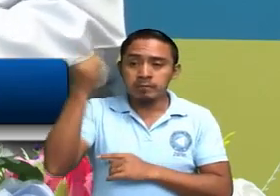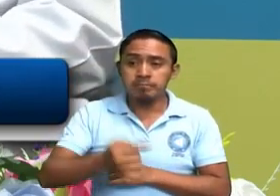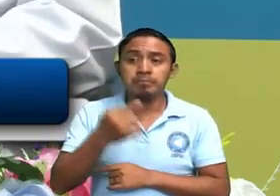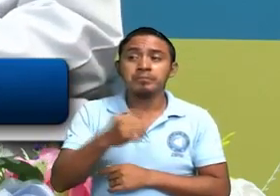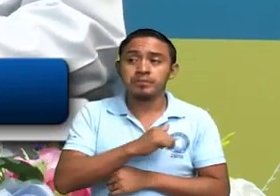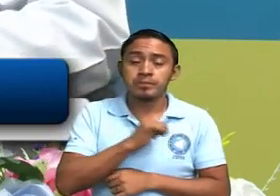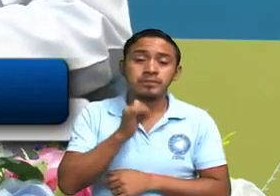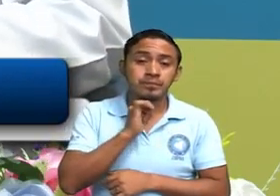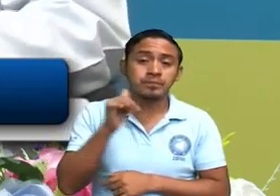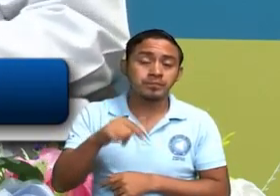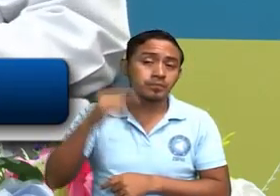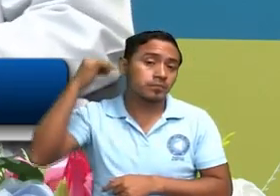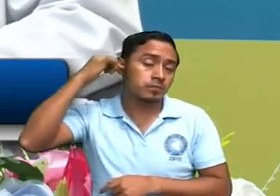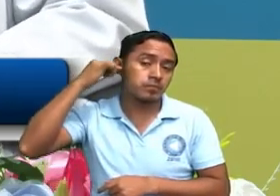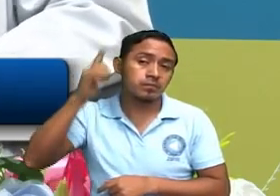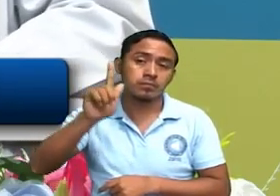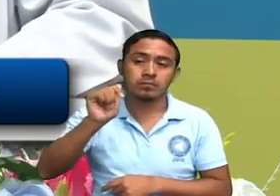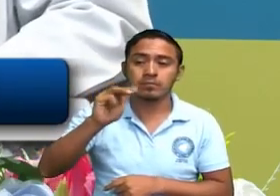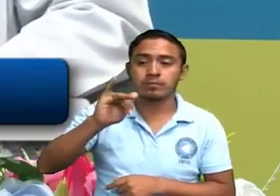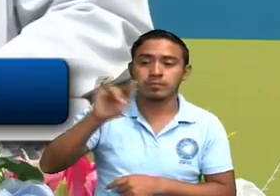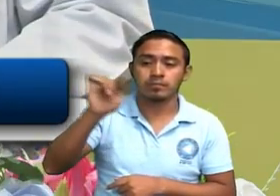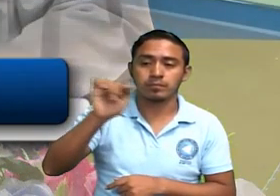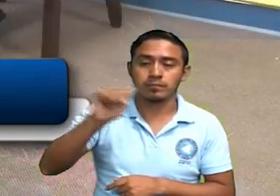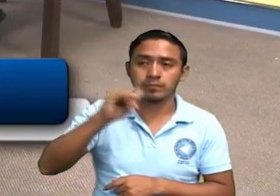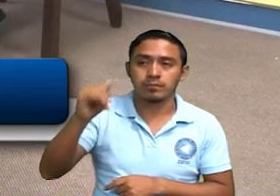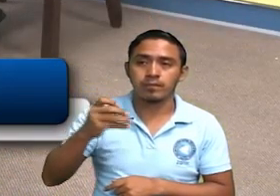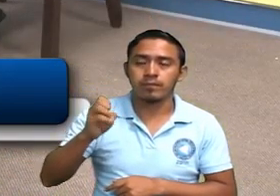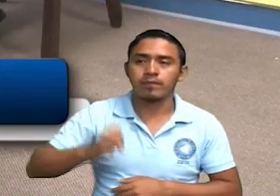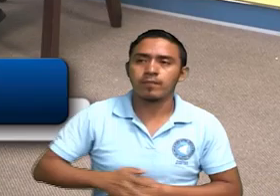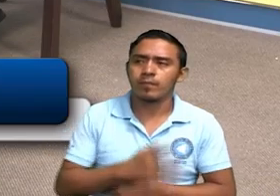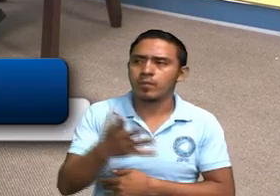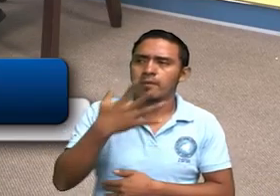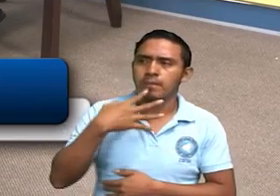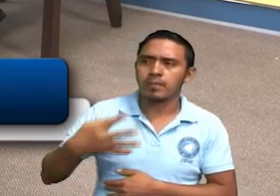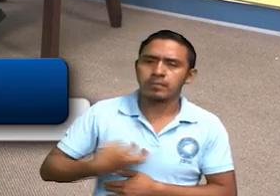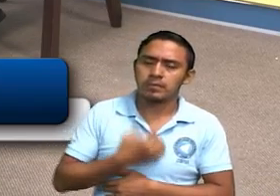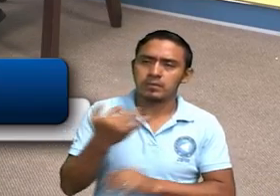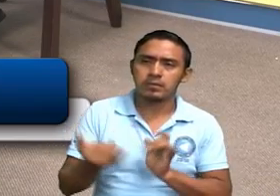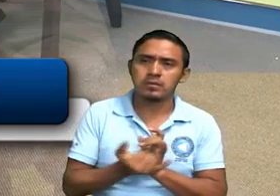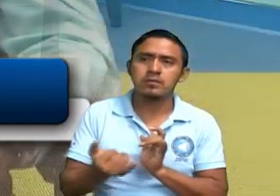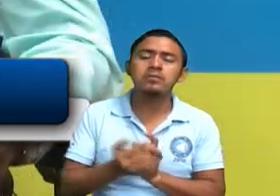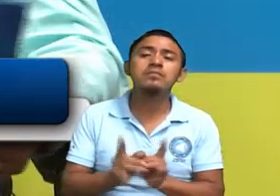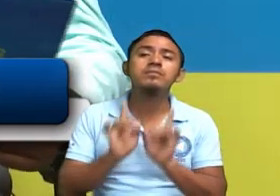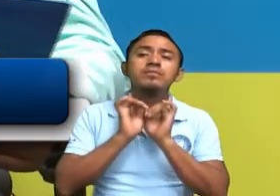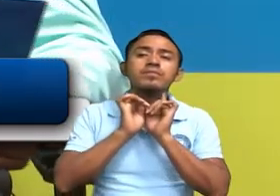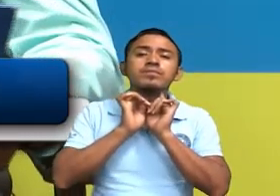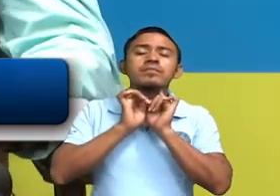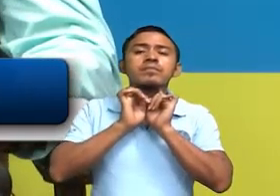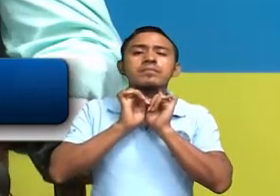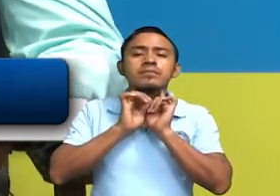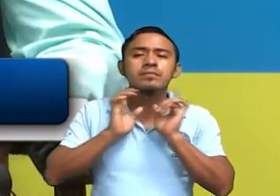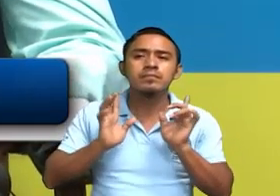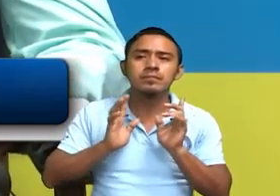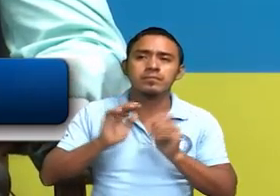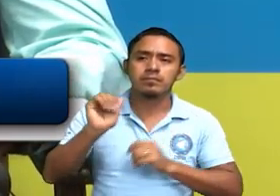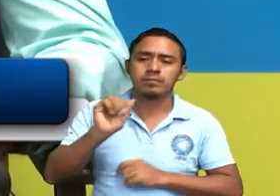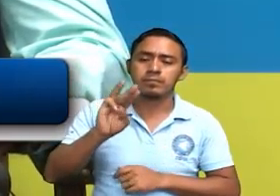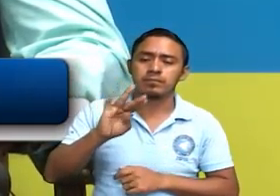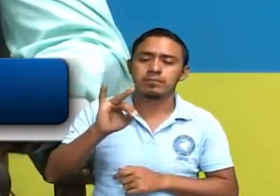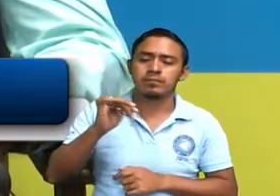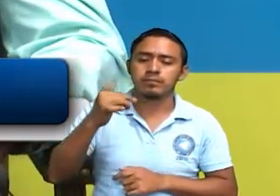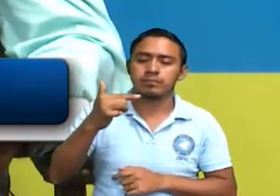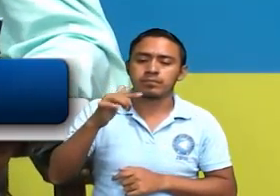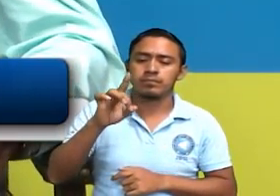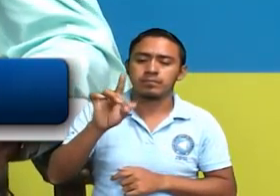hacerle un tamizaje de la audición de los niños. Me decía que tiene que ver también las amígdalas. Usted me dice, doctor, que las amígdalas que